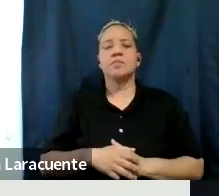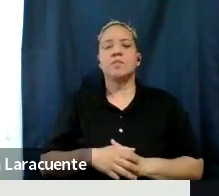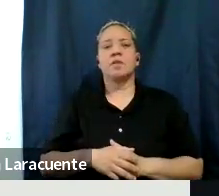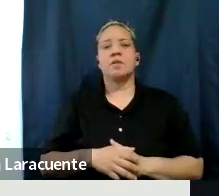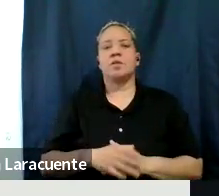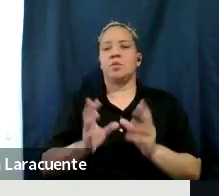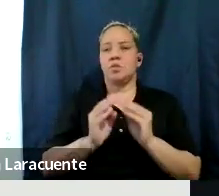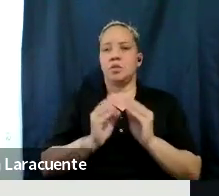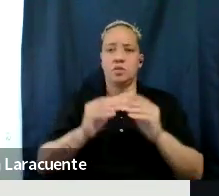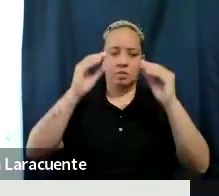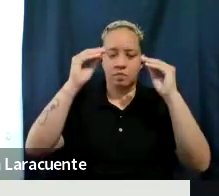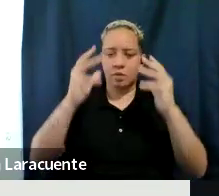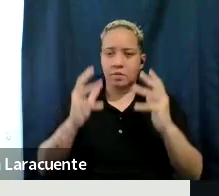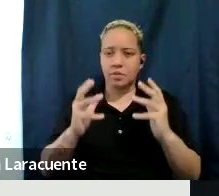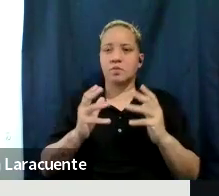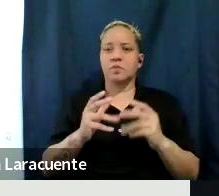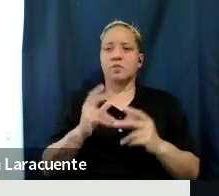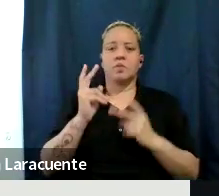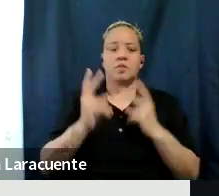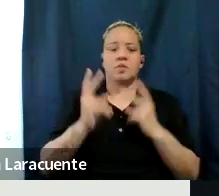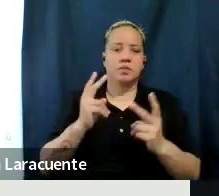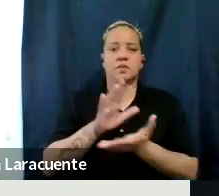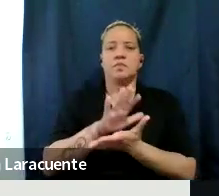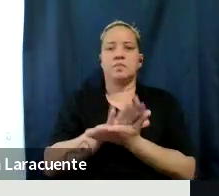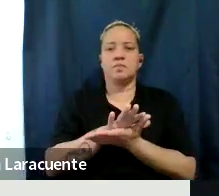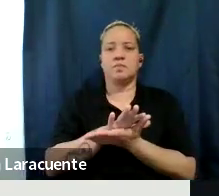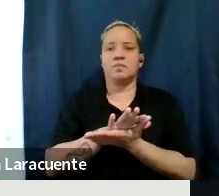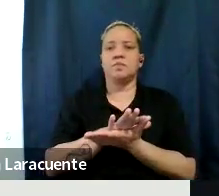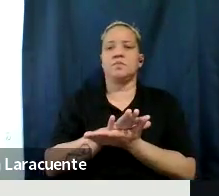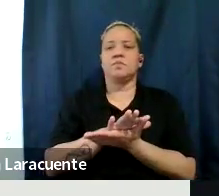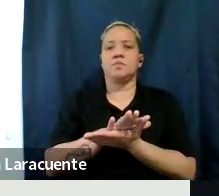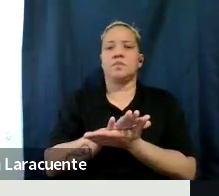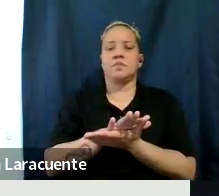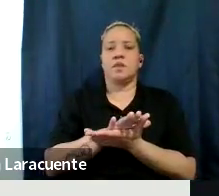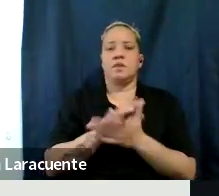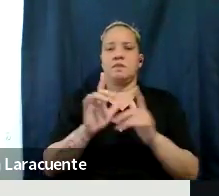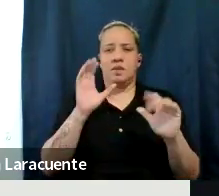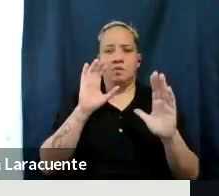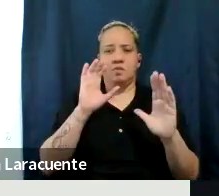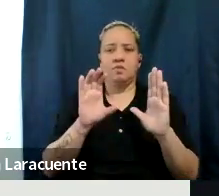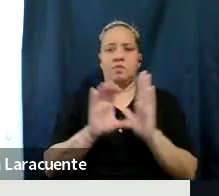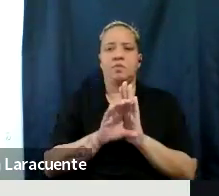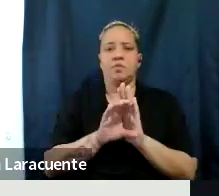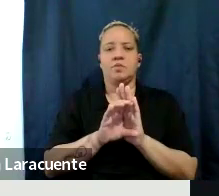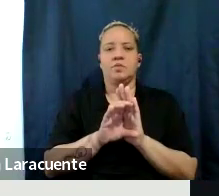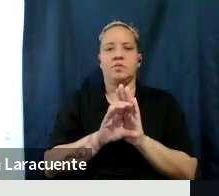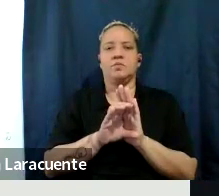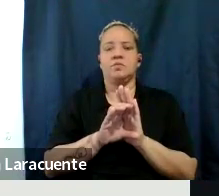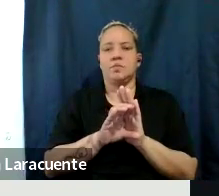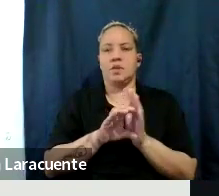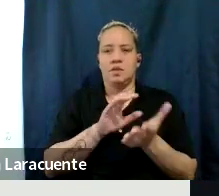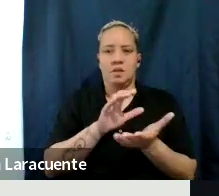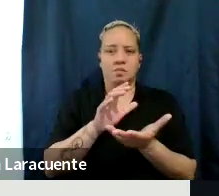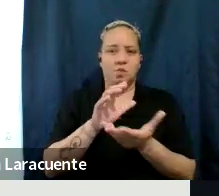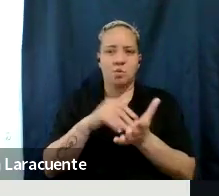con profesores, va a visitar escuelas y hay varias fotografías de donde está con escolares de